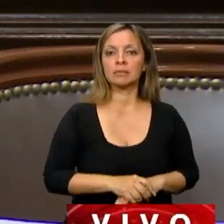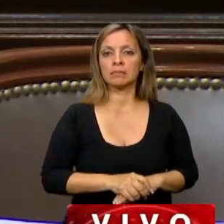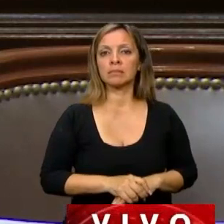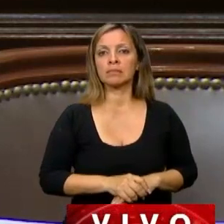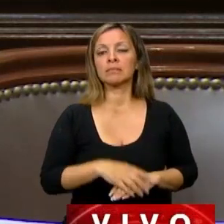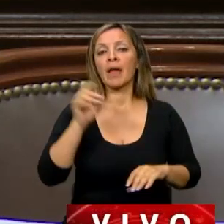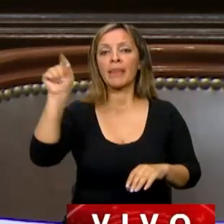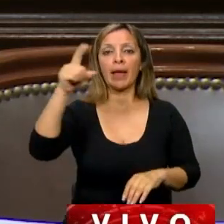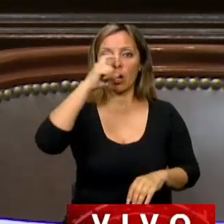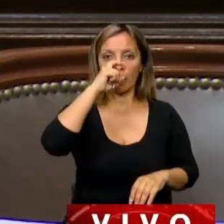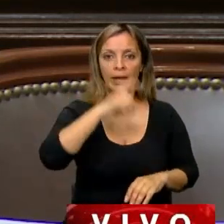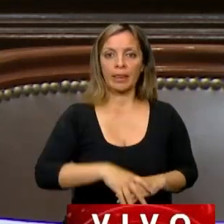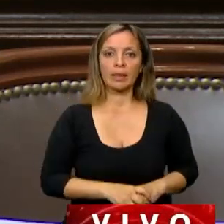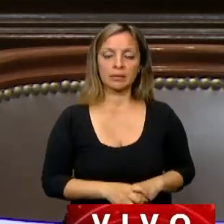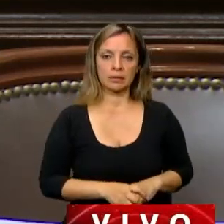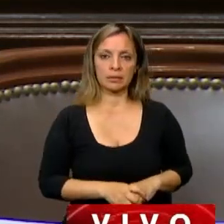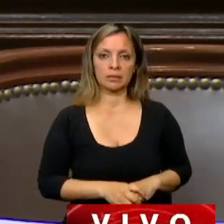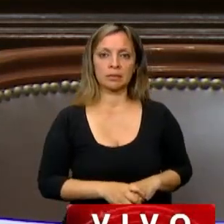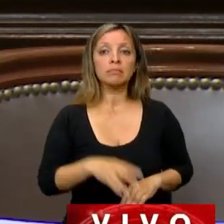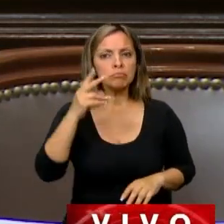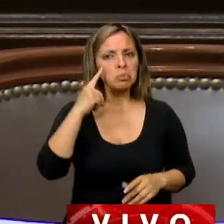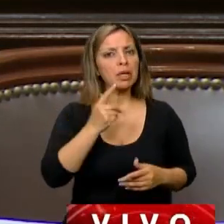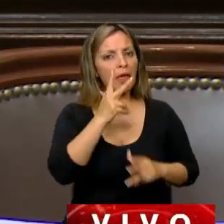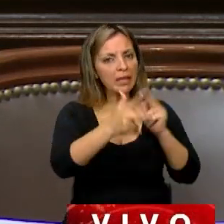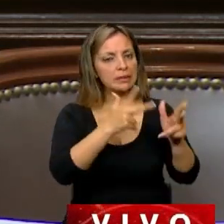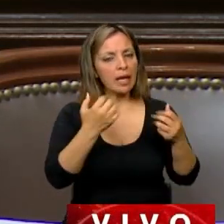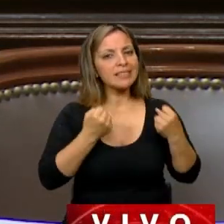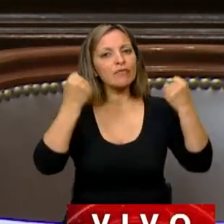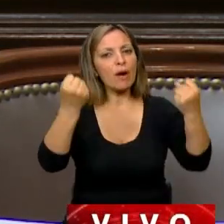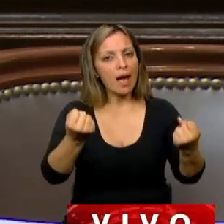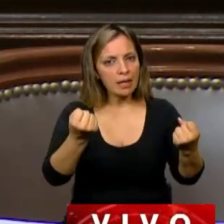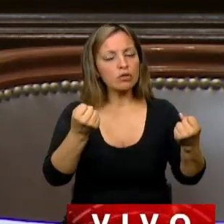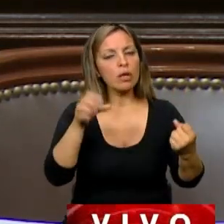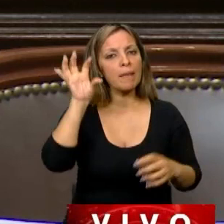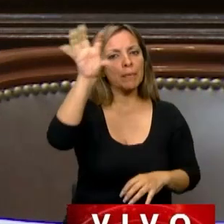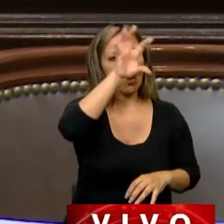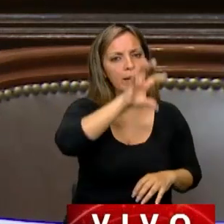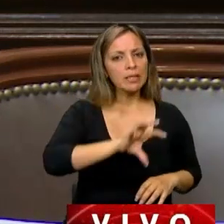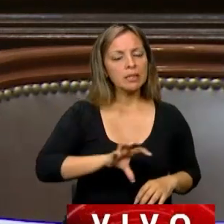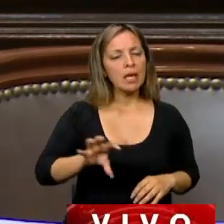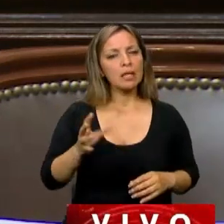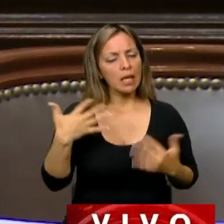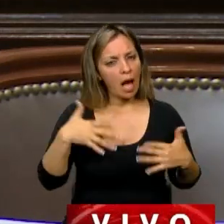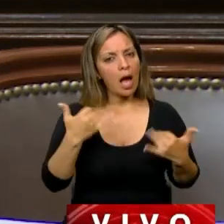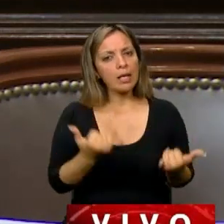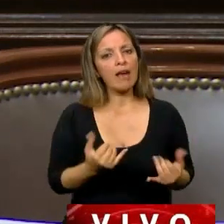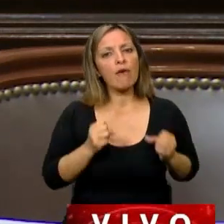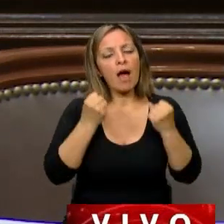por corriente, que expresaba el esfuerzo que hacemos desde las provincias en el interior